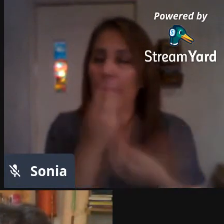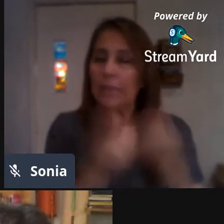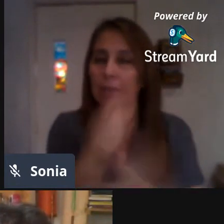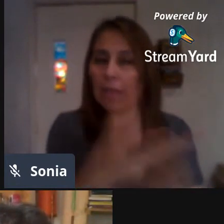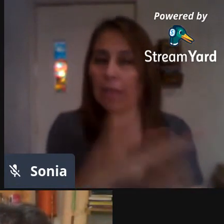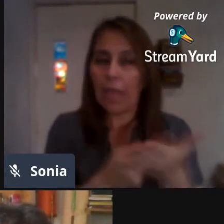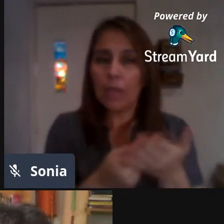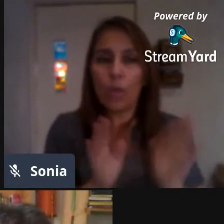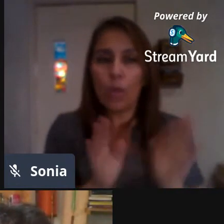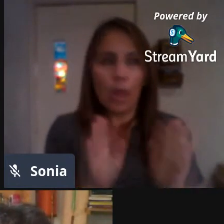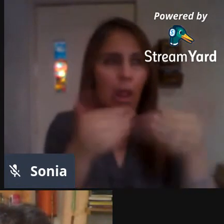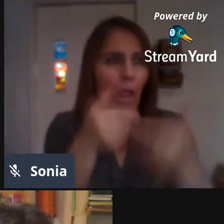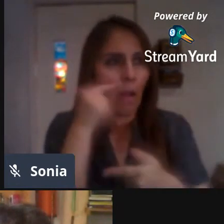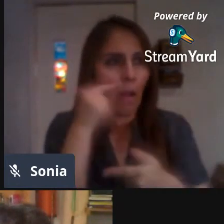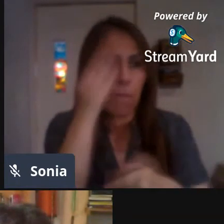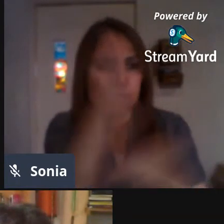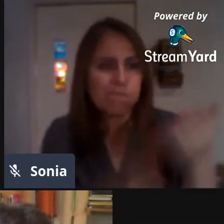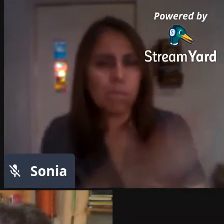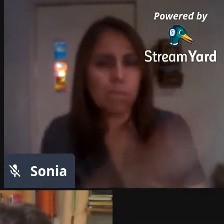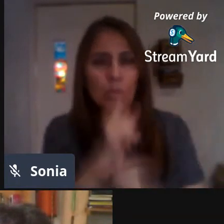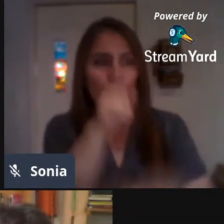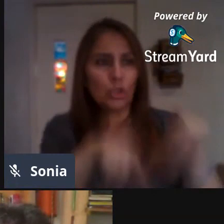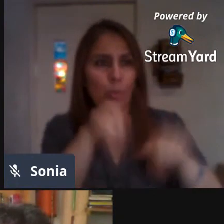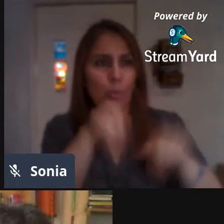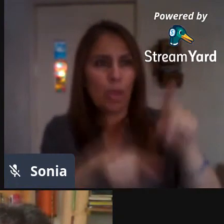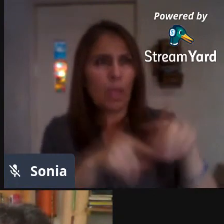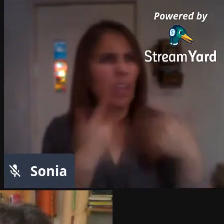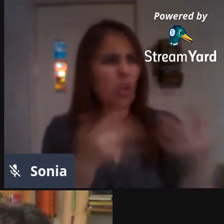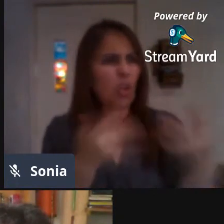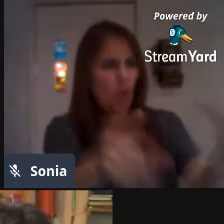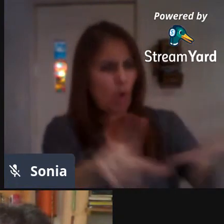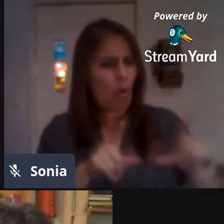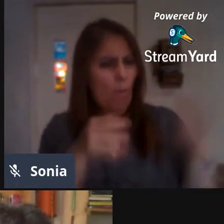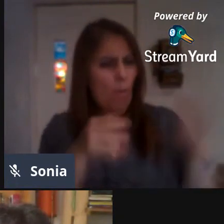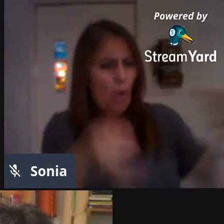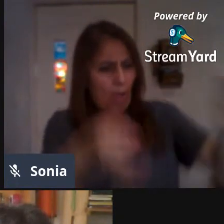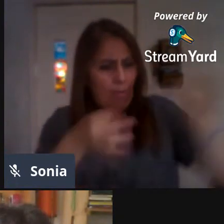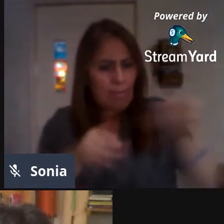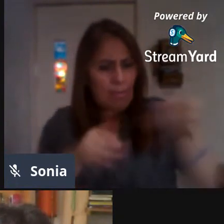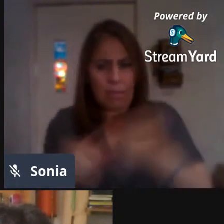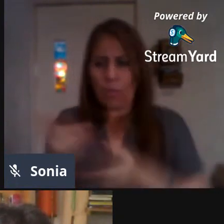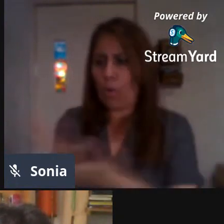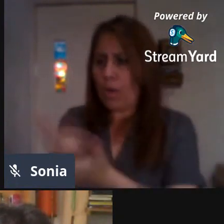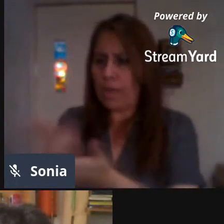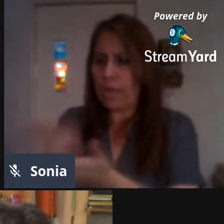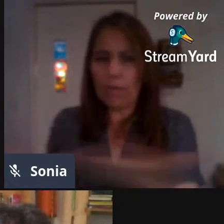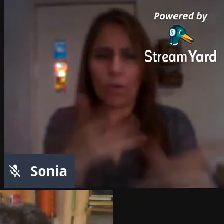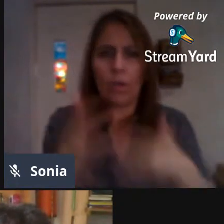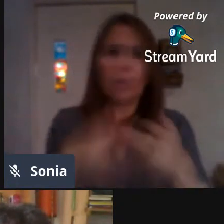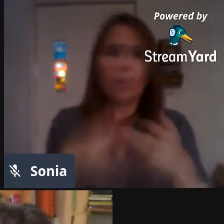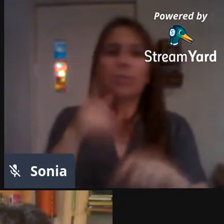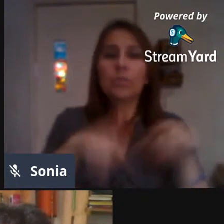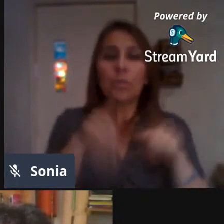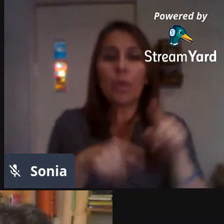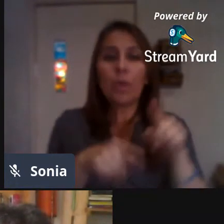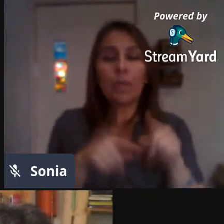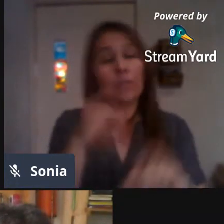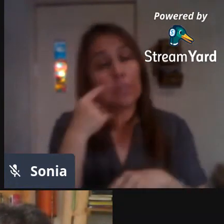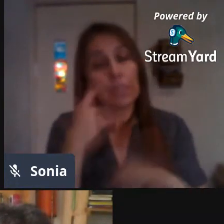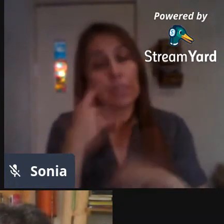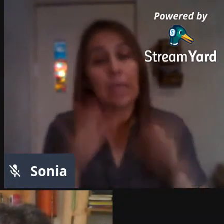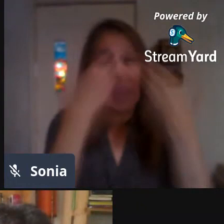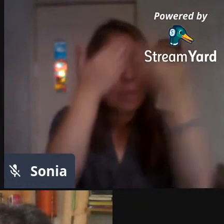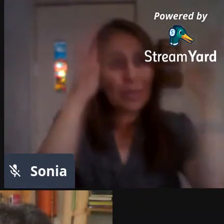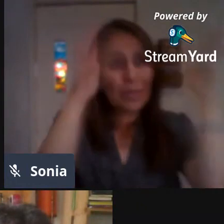bastante complicado acceder a títulos acceder ahora entonces sería más que de democratizar es decir